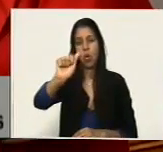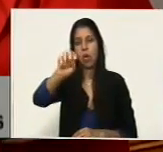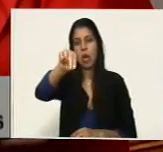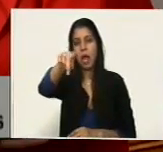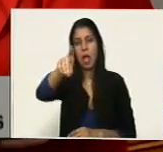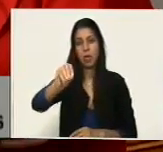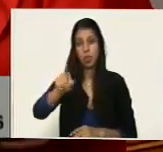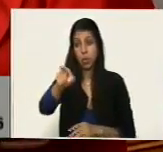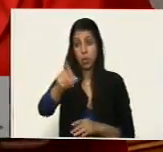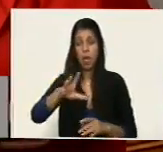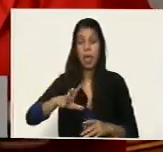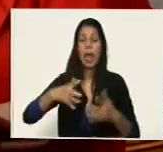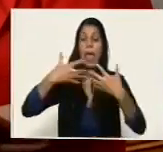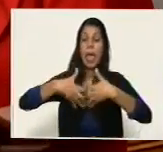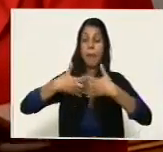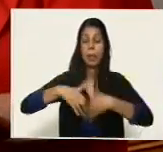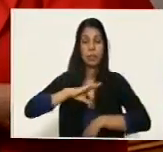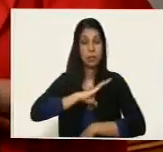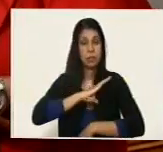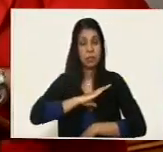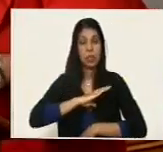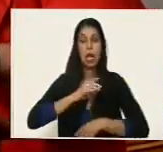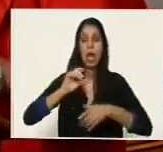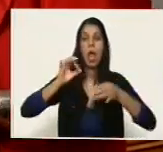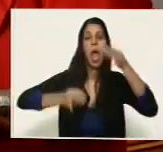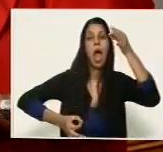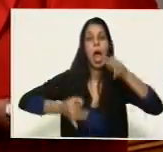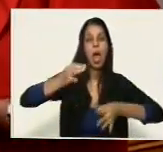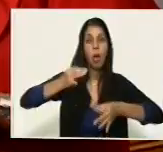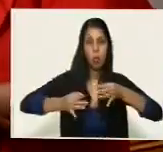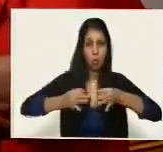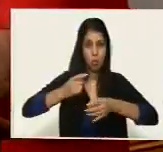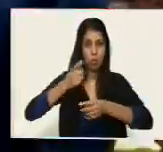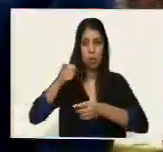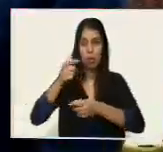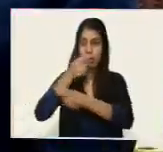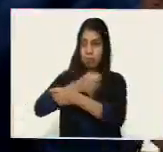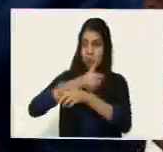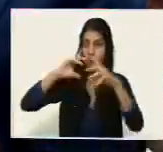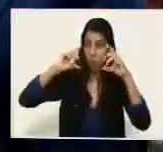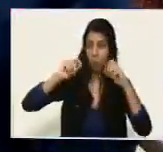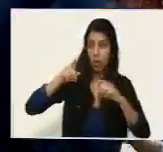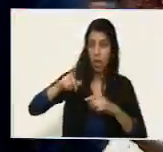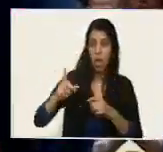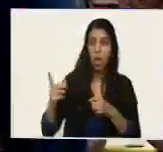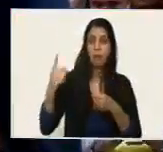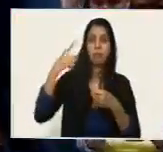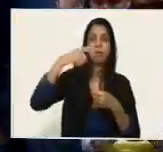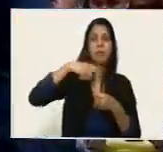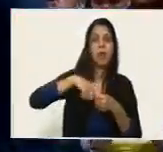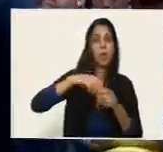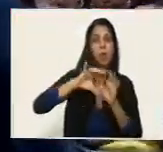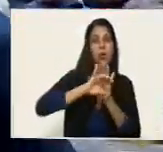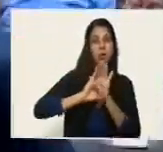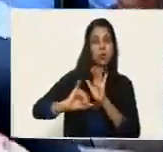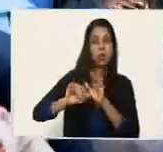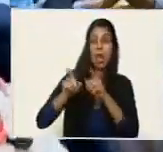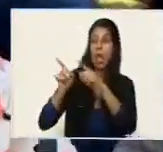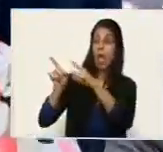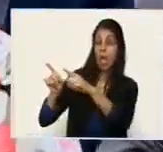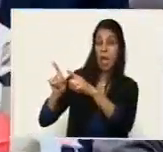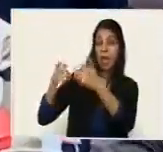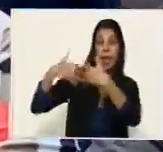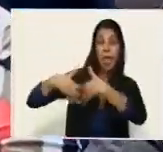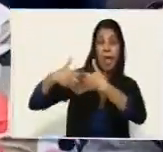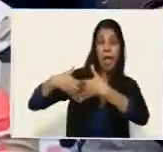empresario, abogado, que ha asumido el rol de constituyente, uno de los empresarios